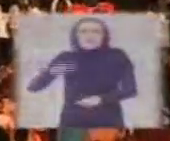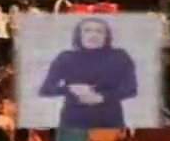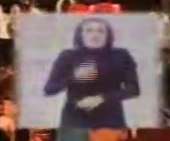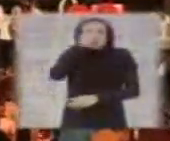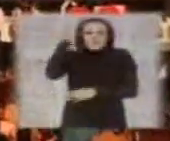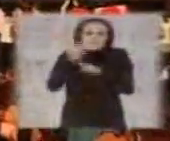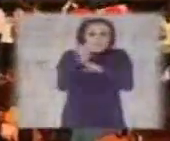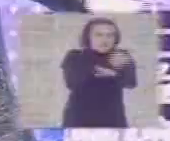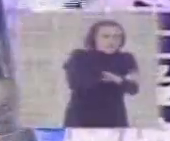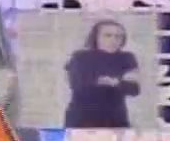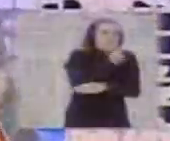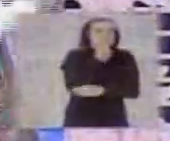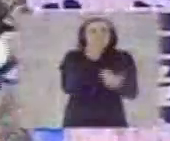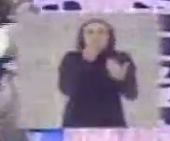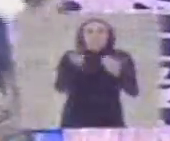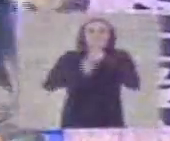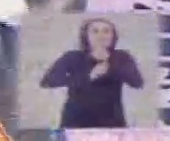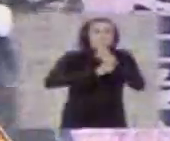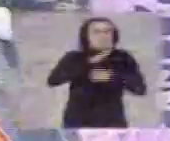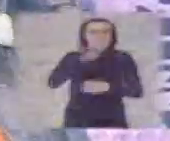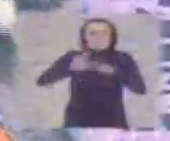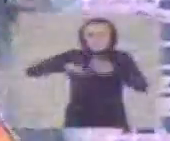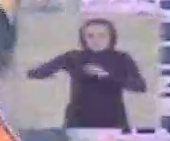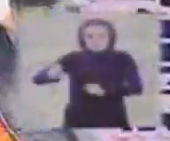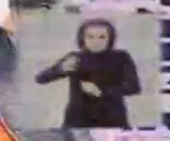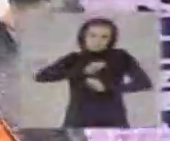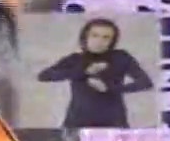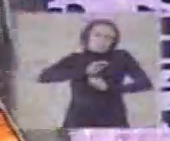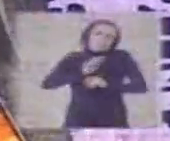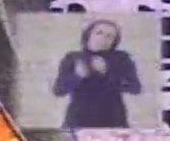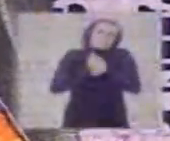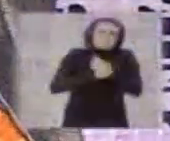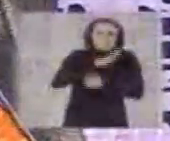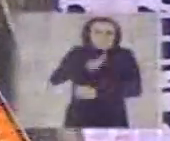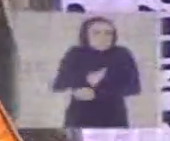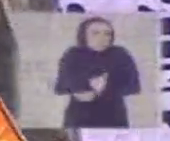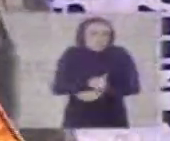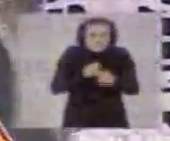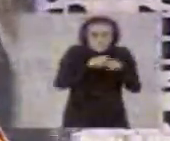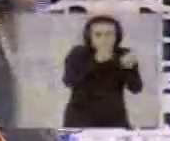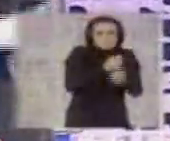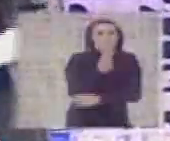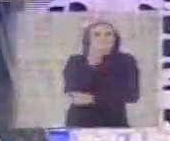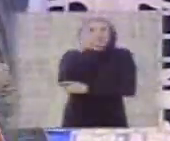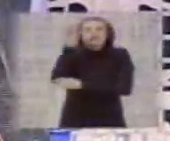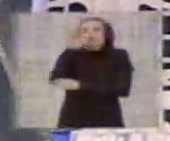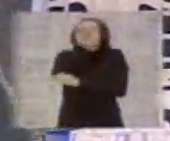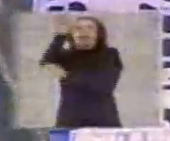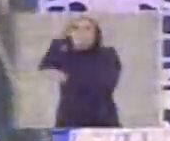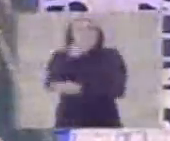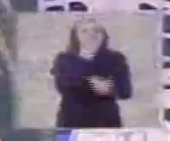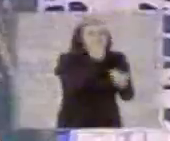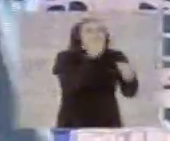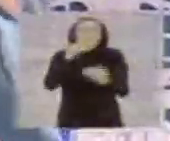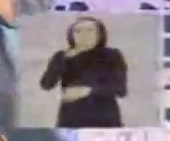tramposas que nos cedieron la conga y se nos rompió. Muchas gracias, de corazón, ¿vale? Segundo, la gente de la aldea, chapó por ustedes, las dos y pico